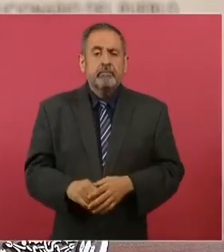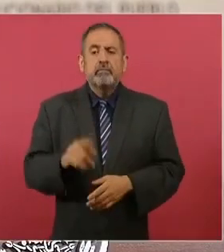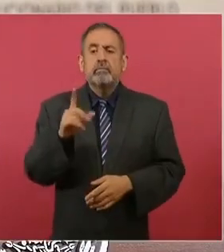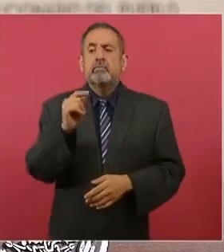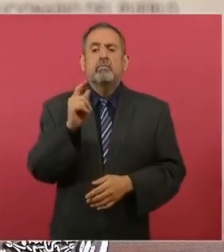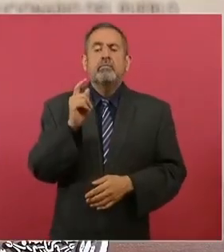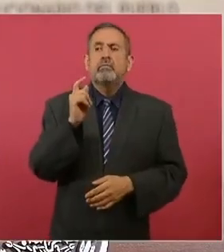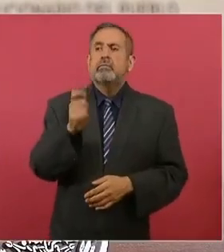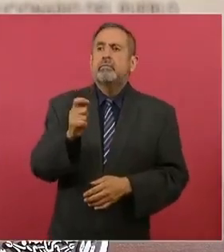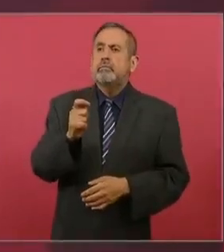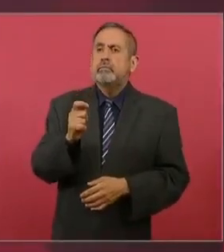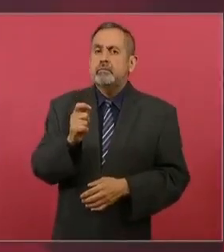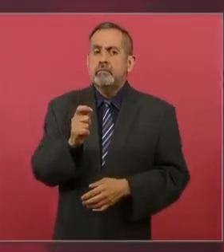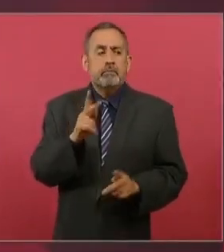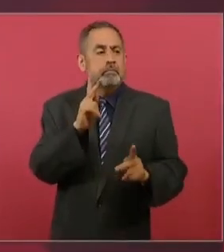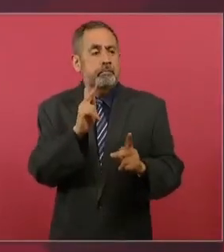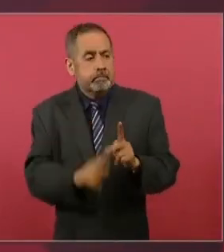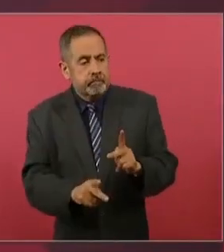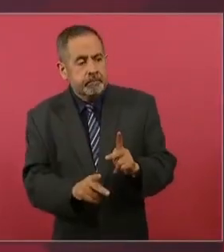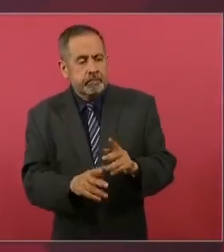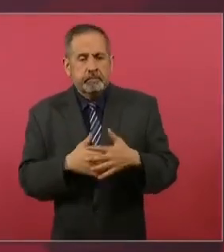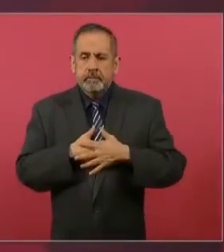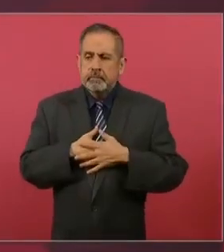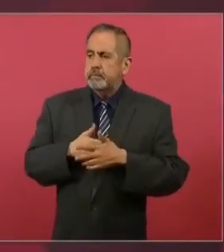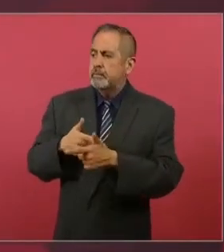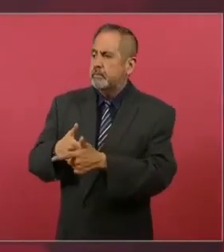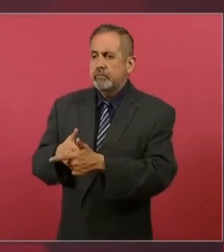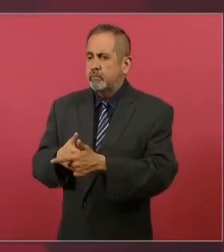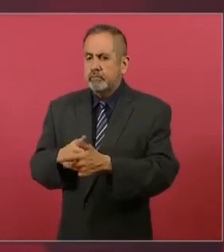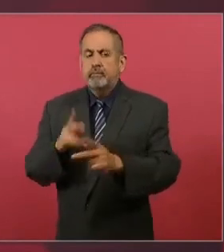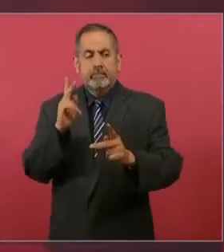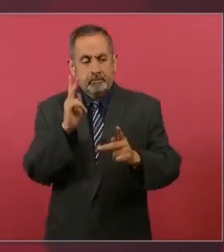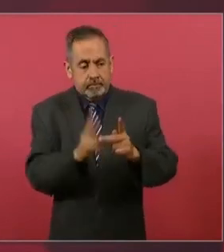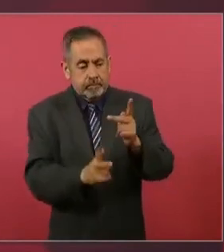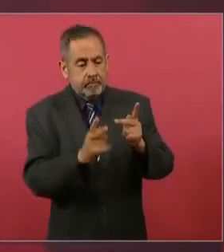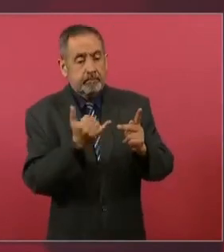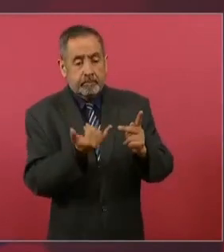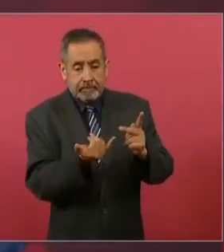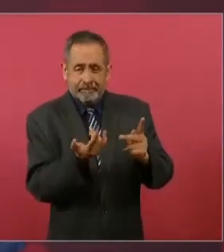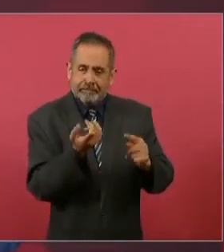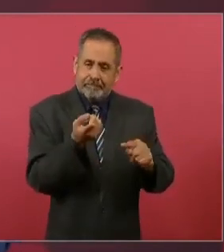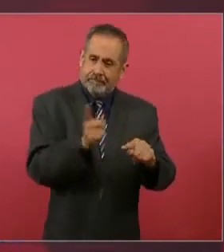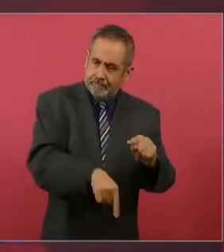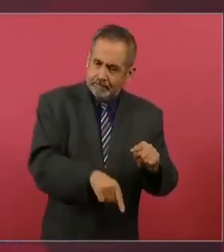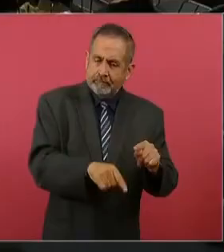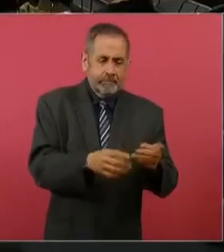frenar la privatización, el saqueo de los bienes nacionales, es